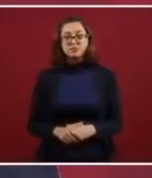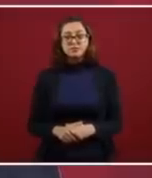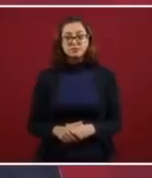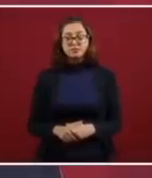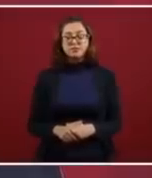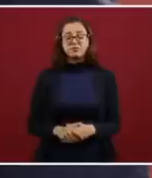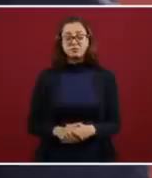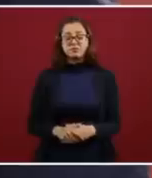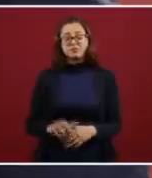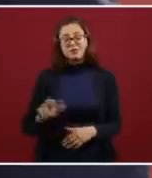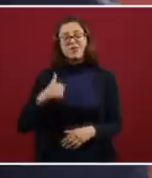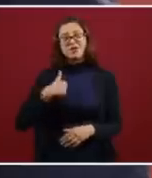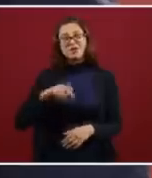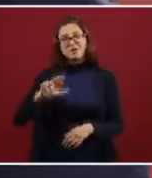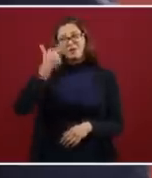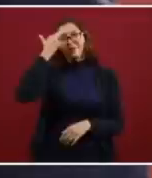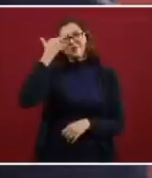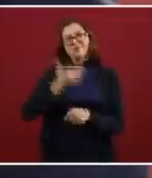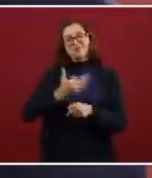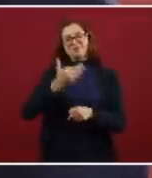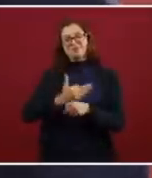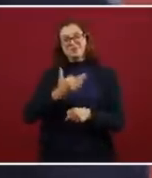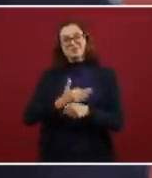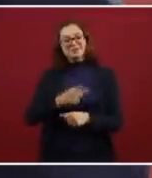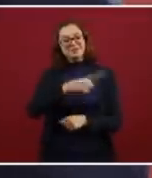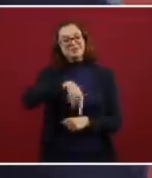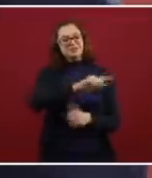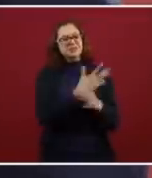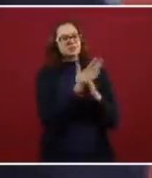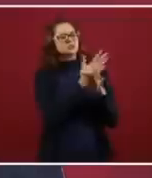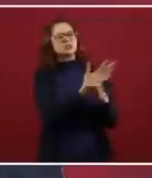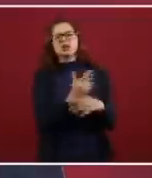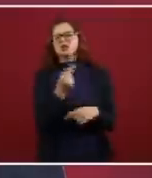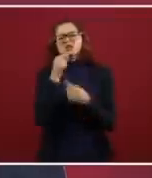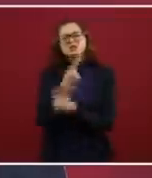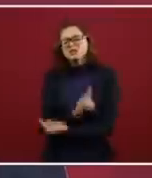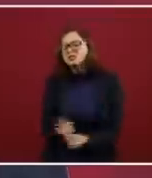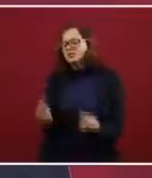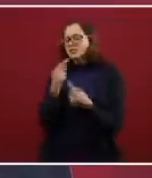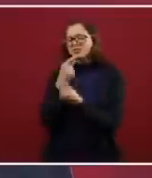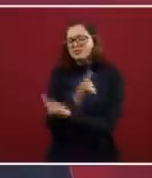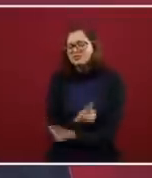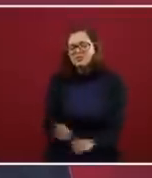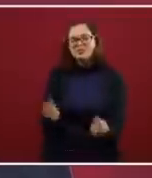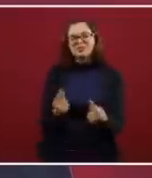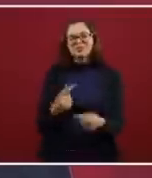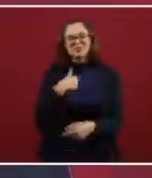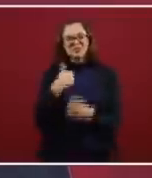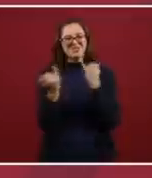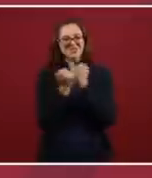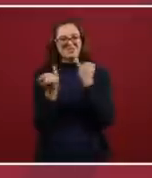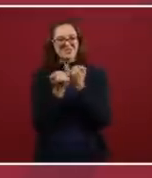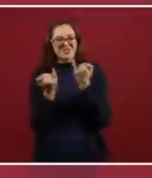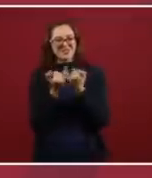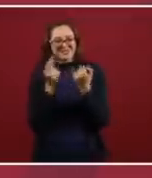los que hipócritamente decían que les importaban mucho los niños cuando lo de la